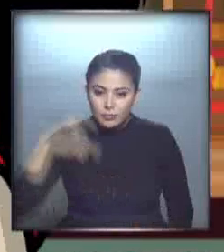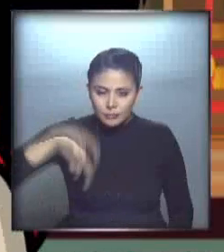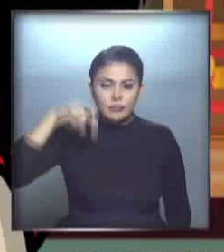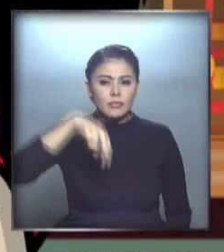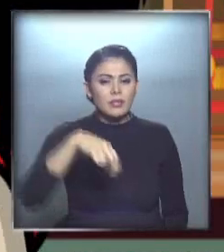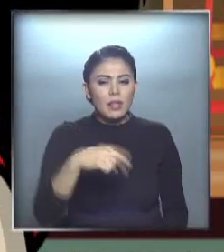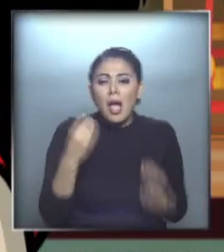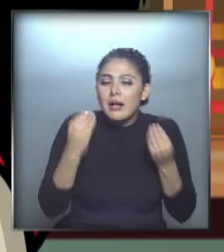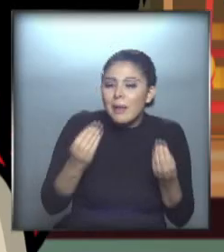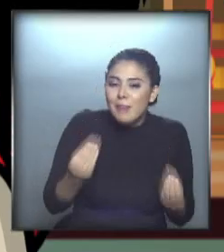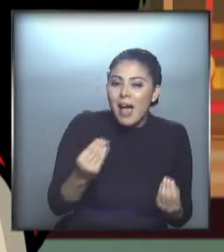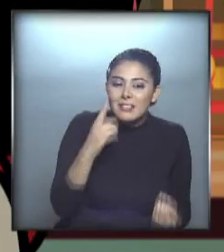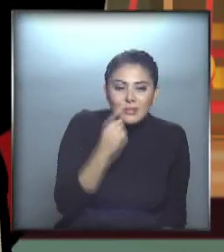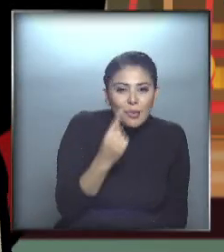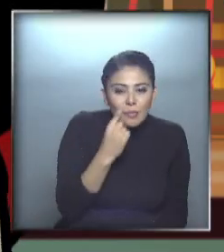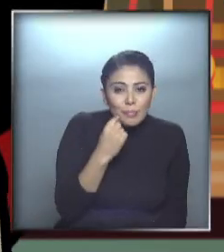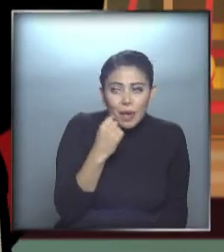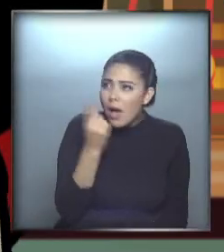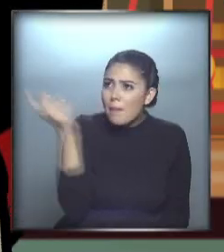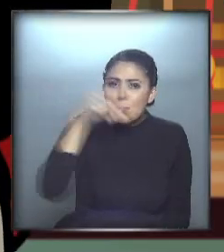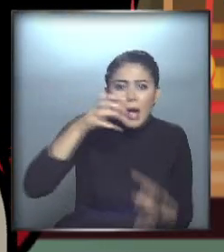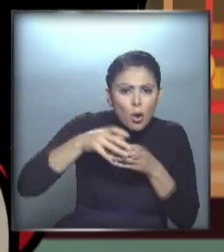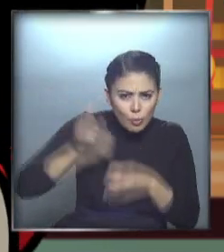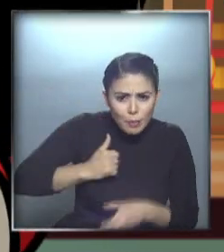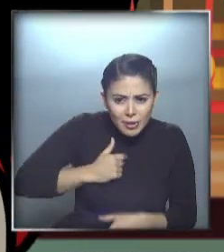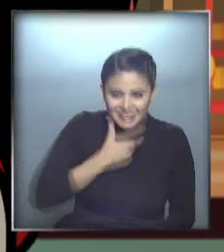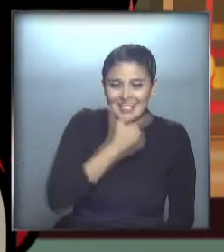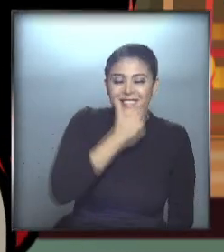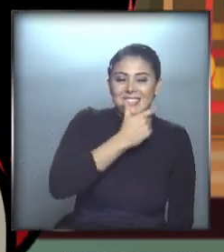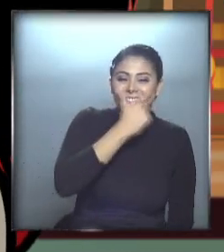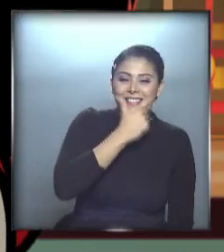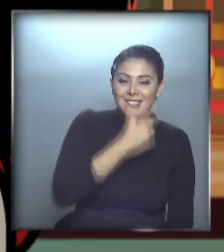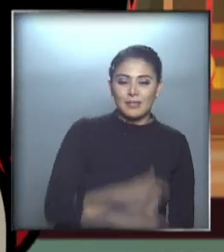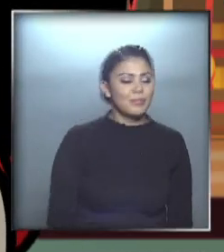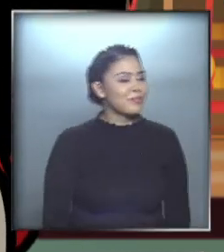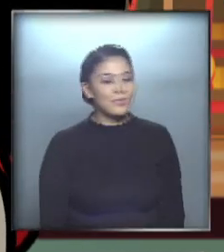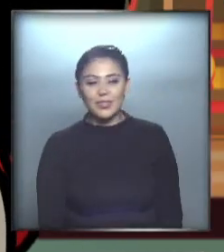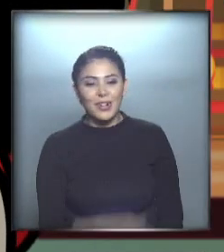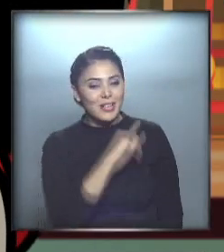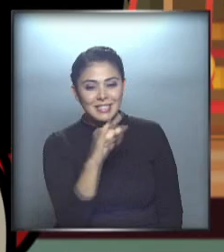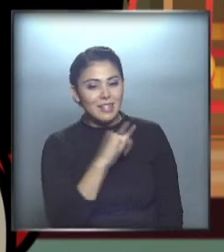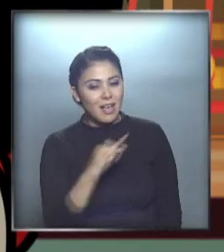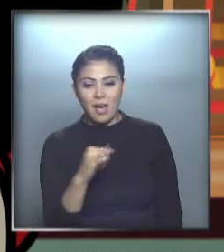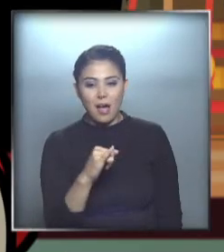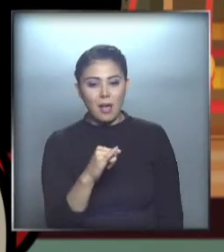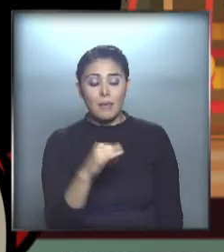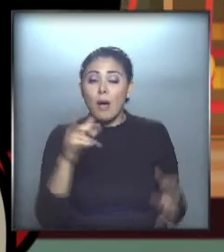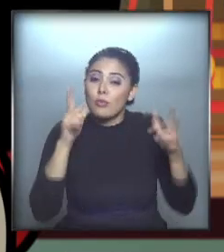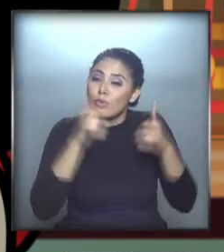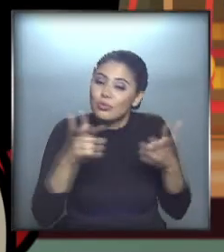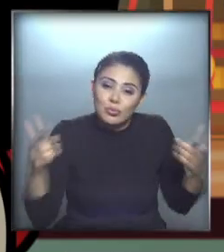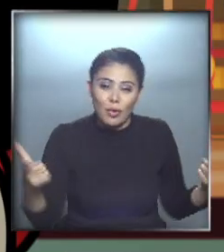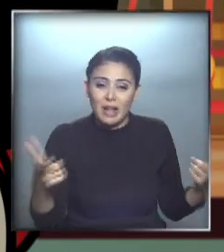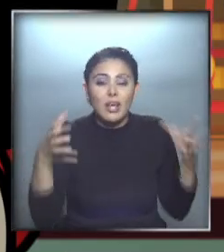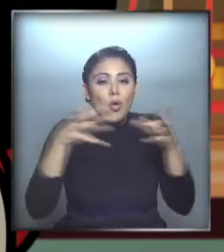¿Qué pasa, Benito Quinquela Martín? ¿Vienen los realistas? No, Samba.